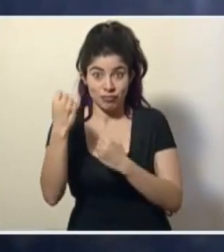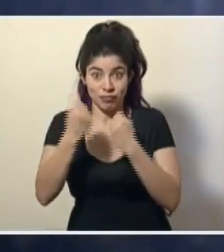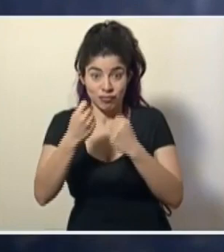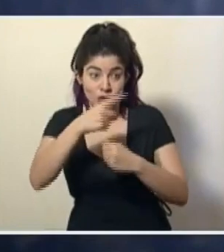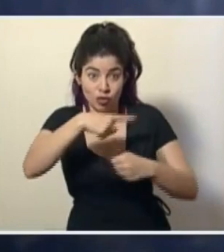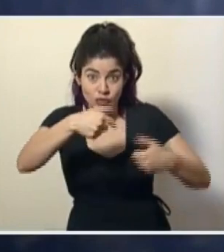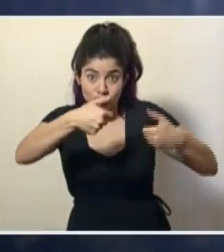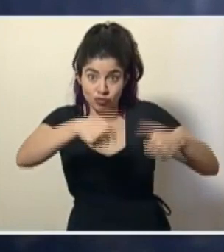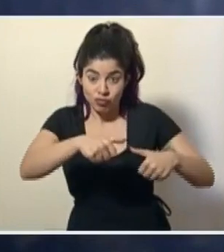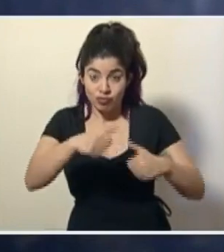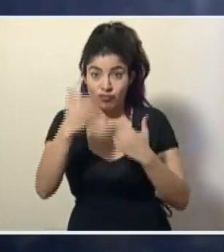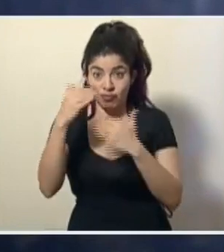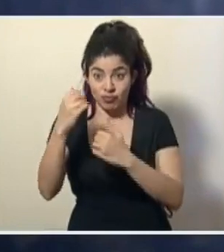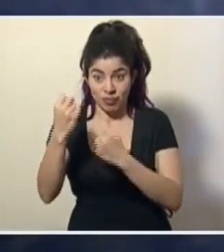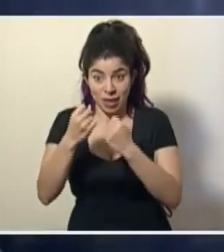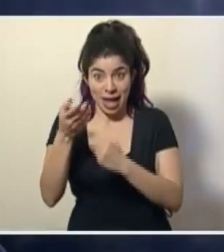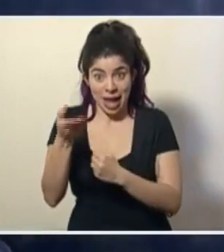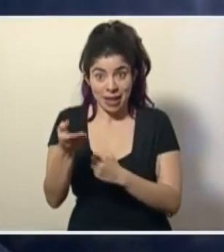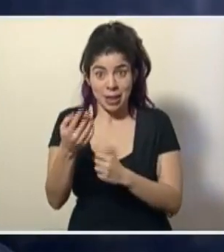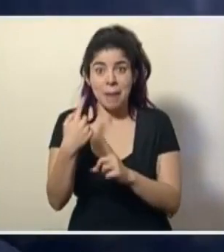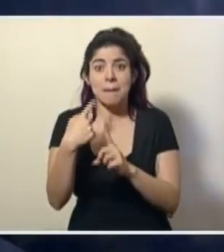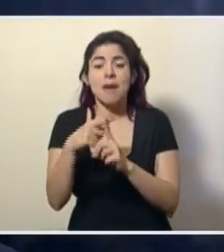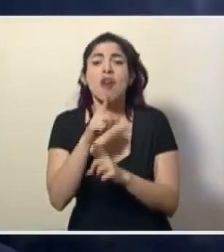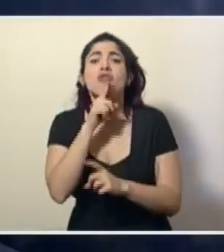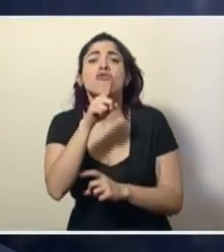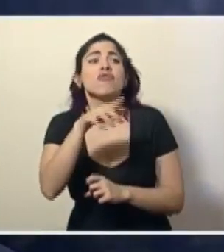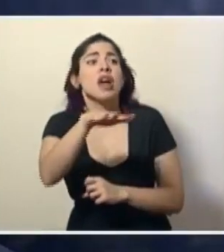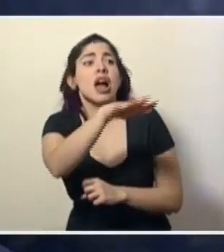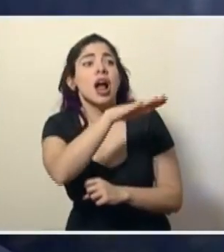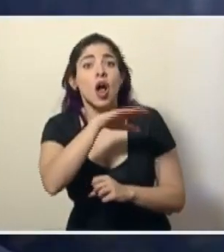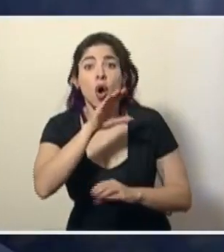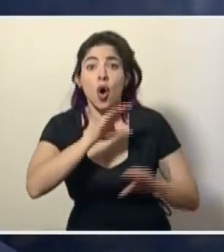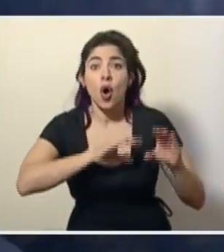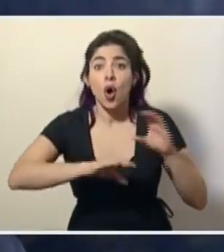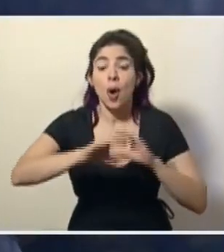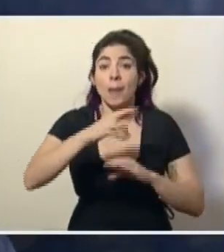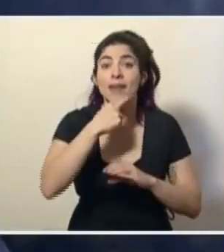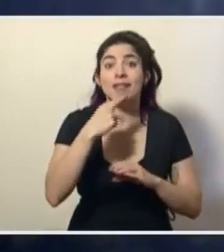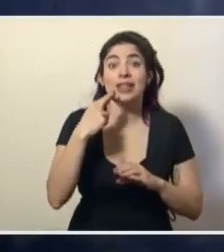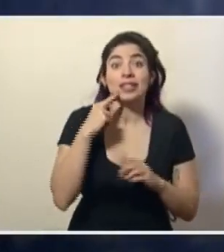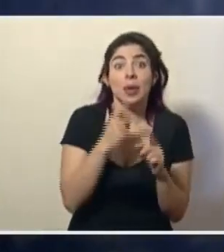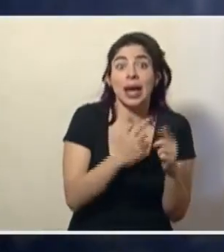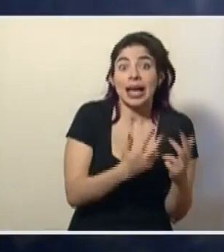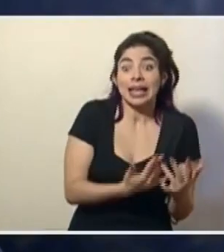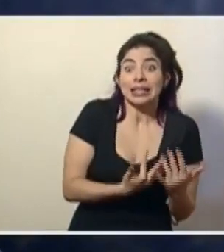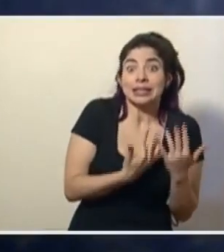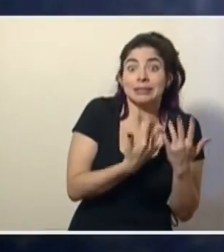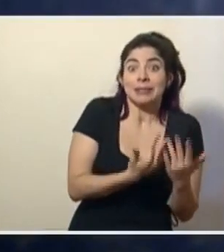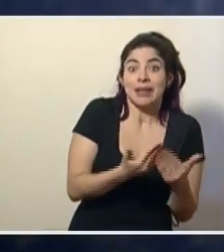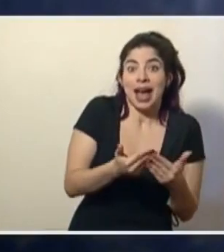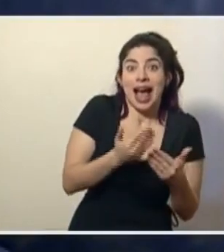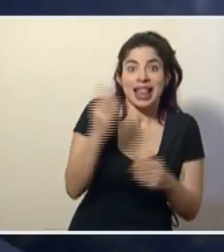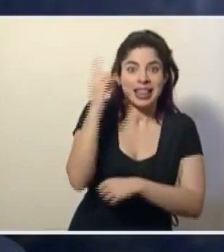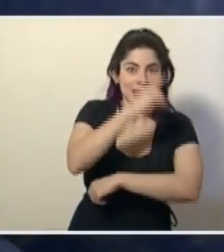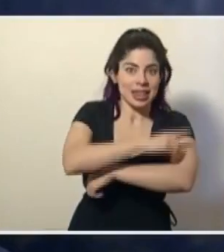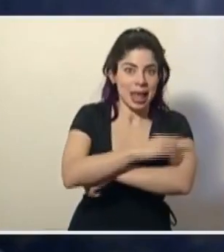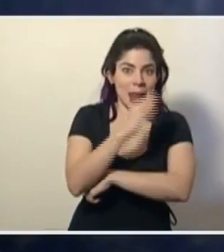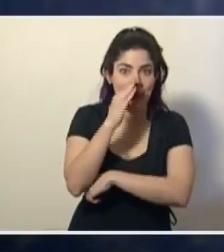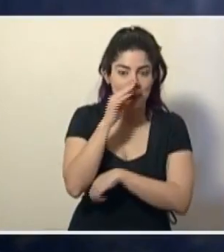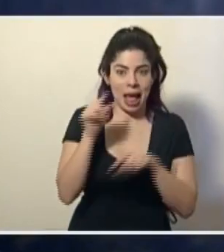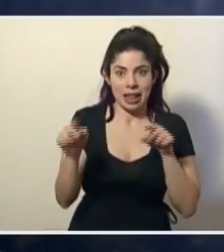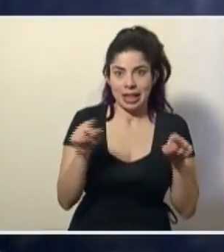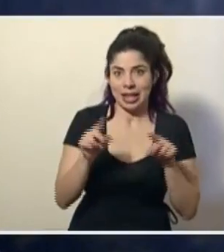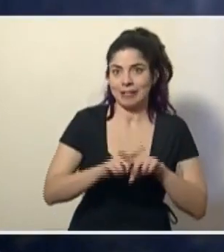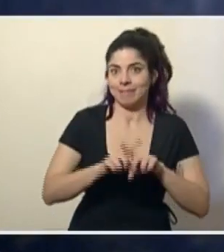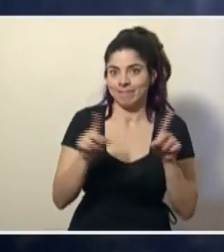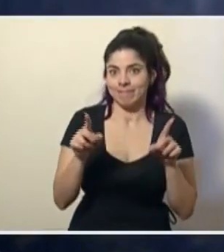la consensuaron, y lo que en la realidad el sector comercial de restaurantes esperaba de previo al Día de la Madre. Incluso